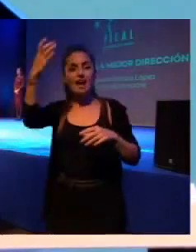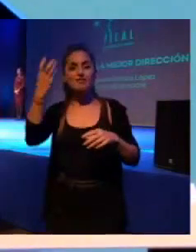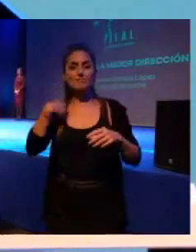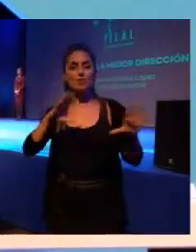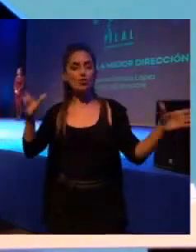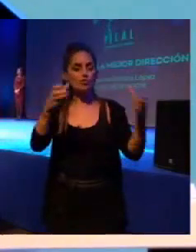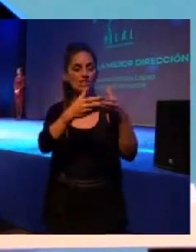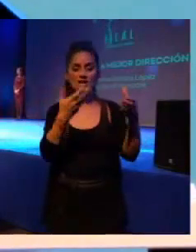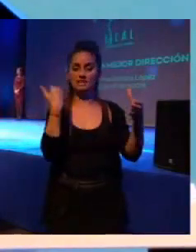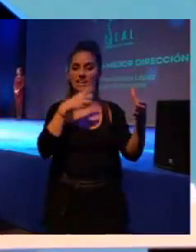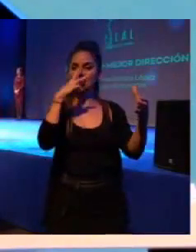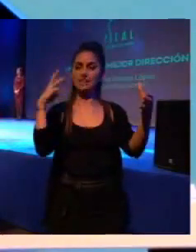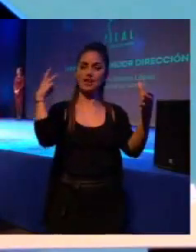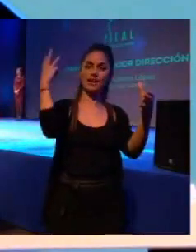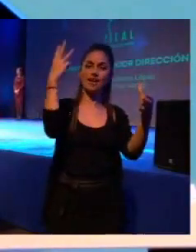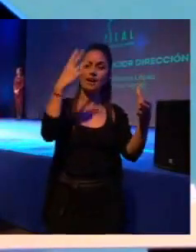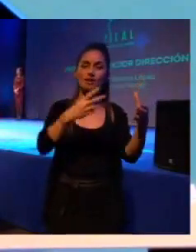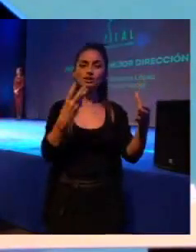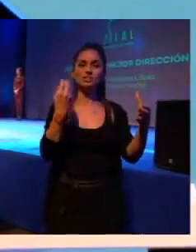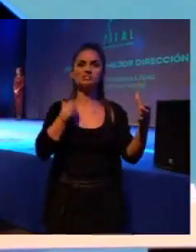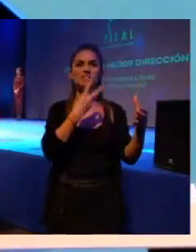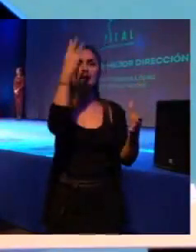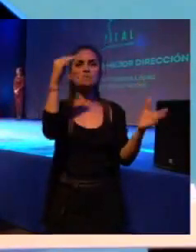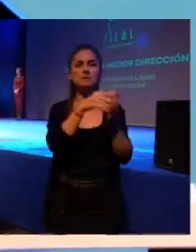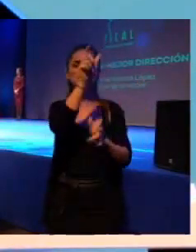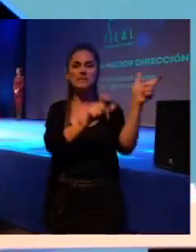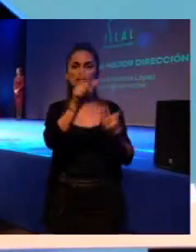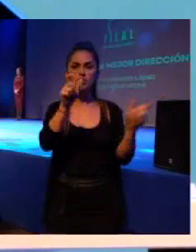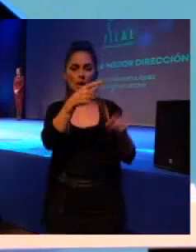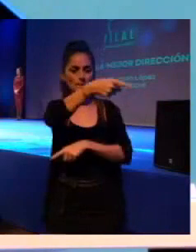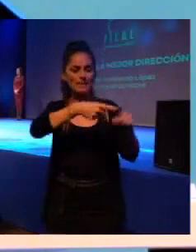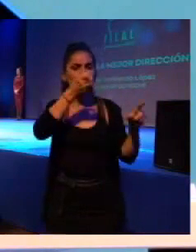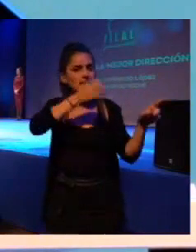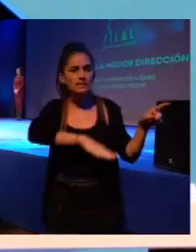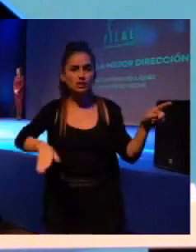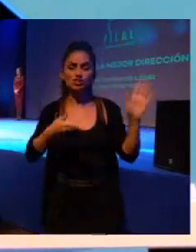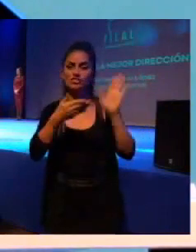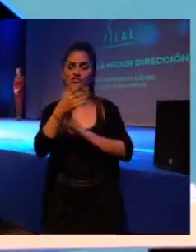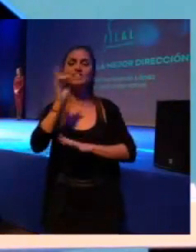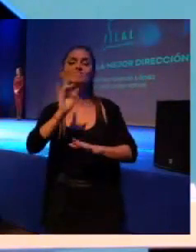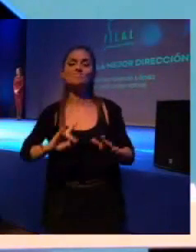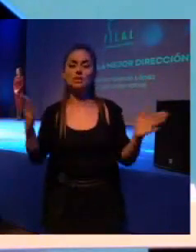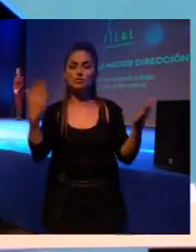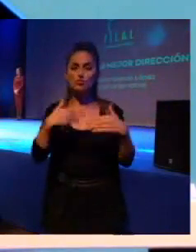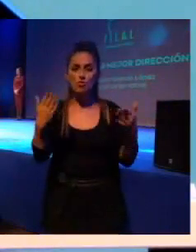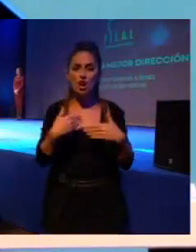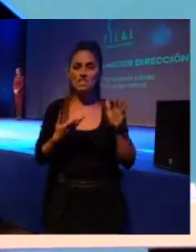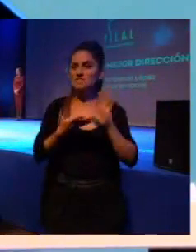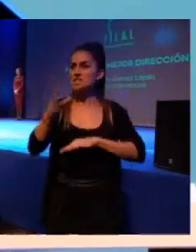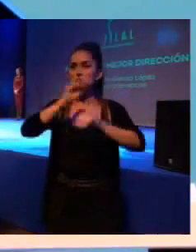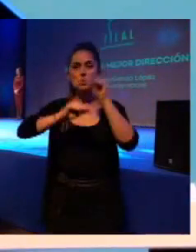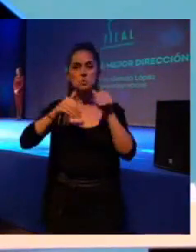desde hace 3 años, más de 3.000 personas, de las cuales la mitad son niños, viven sin suministro eléctrico y sin vistas a tener una